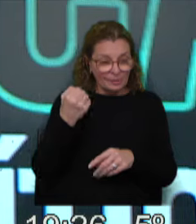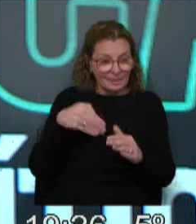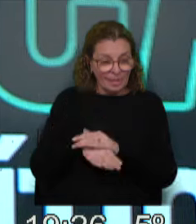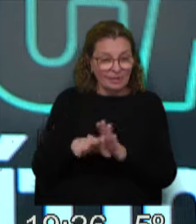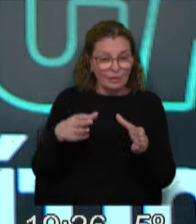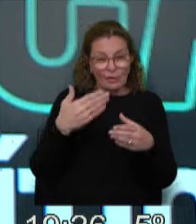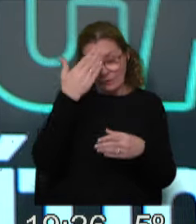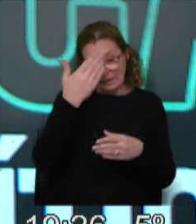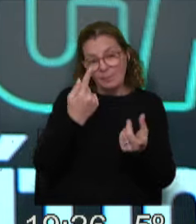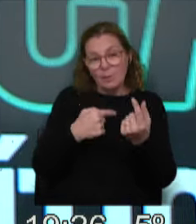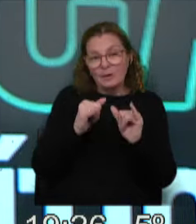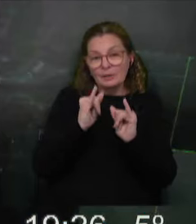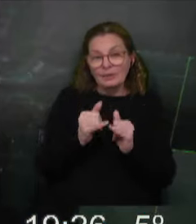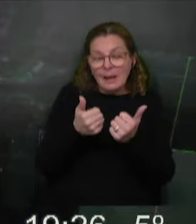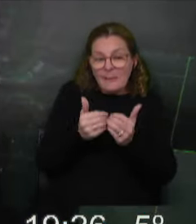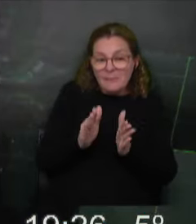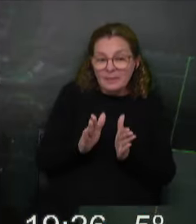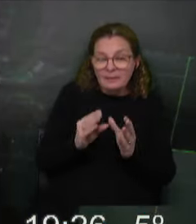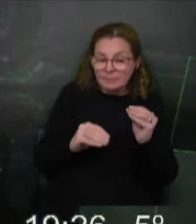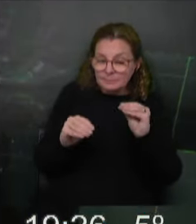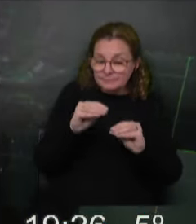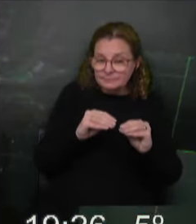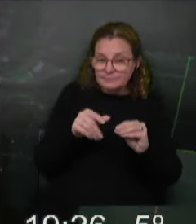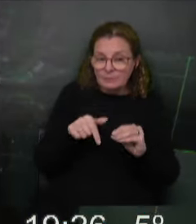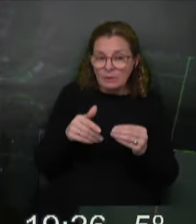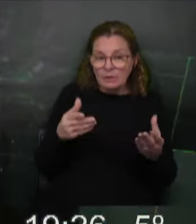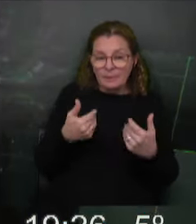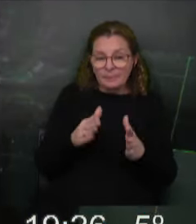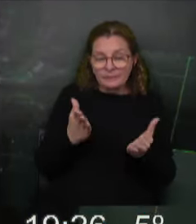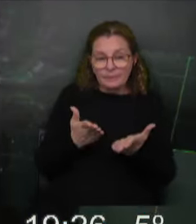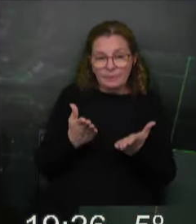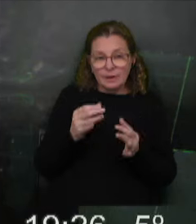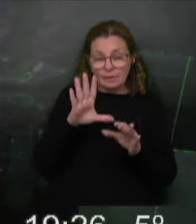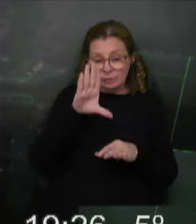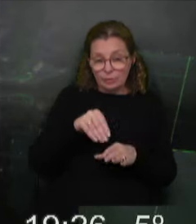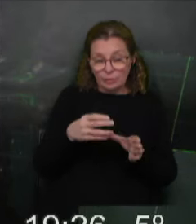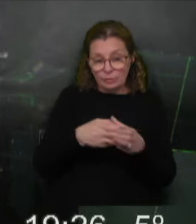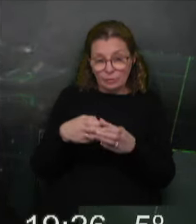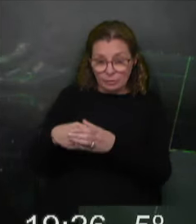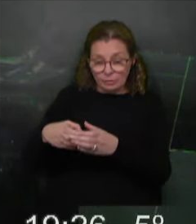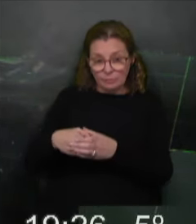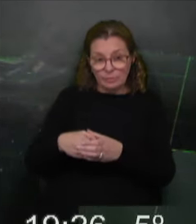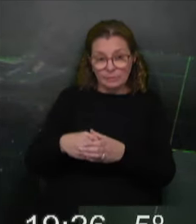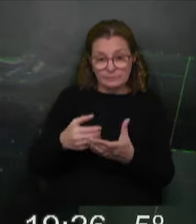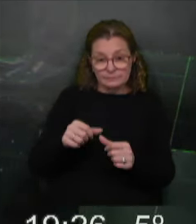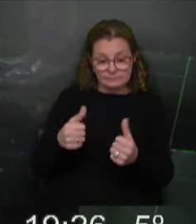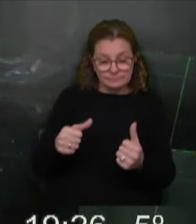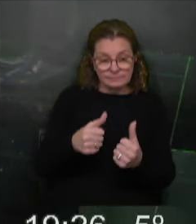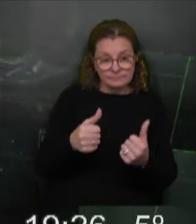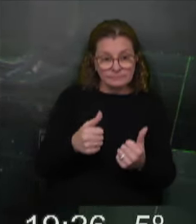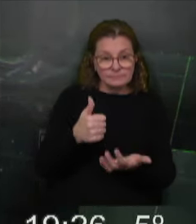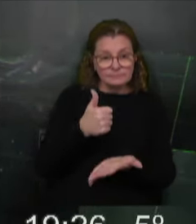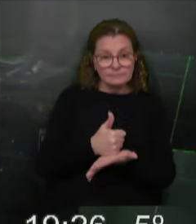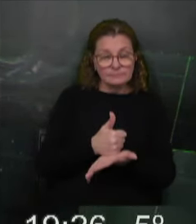frente amplio pero sí empiezan a realinear y lo que empieza ahora es bueno todos estos grupos que han ido separados tratando de marcar su